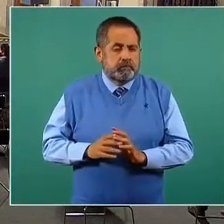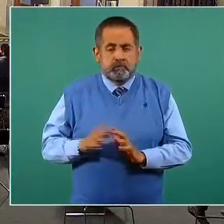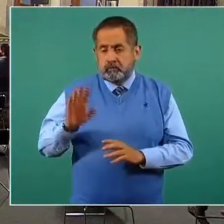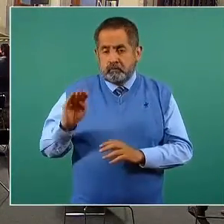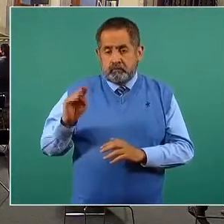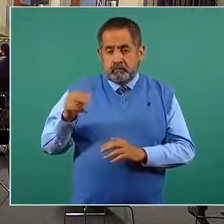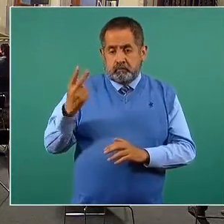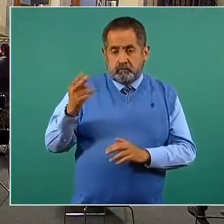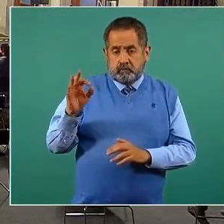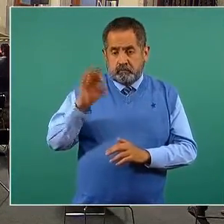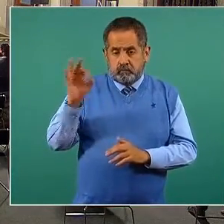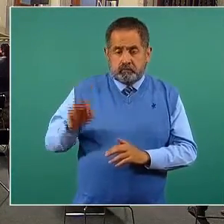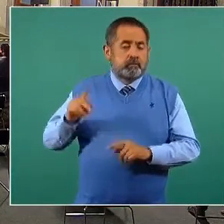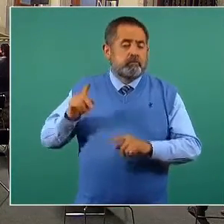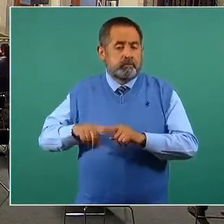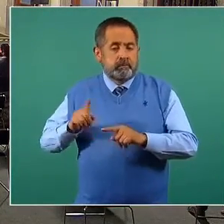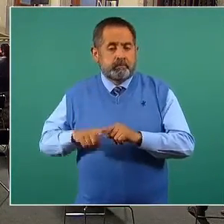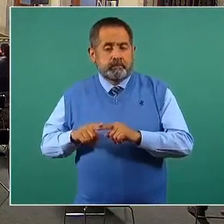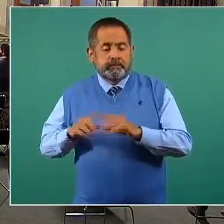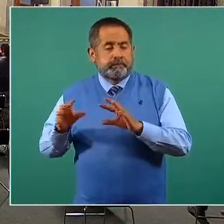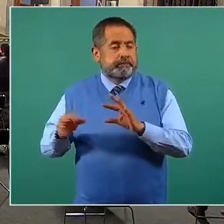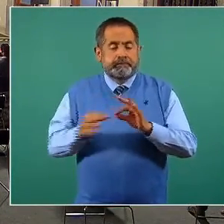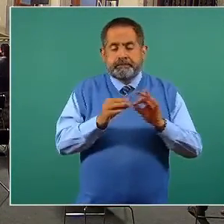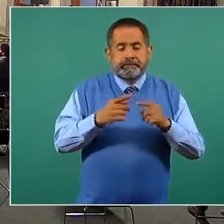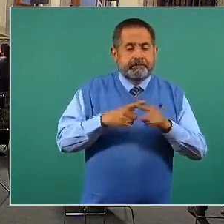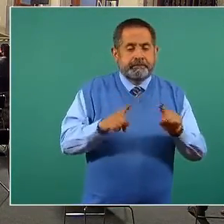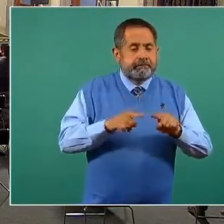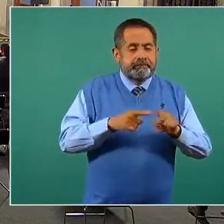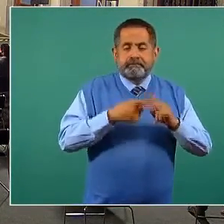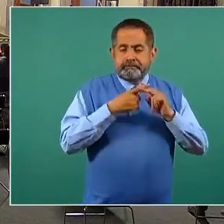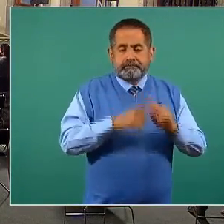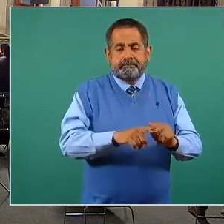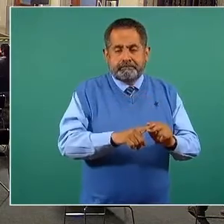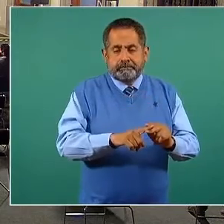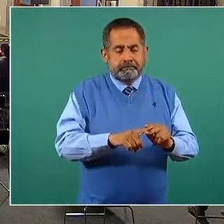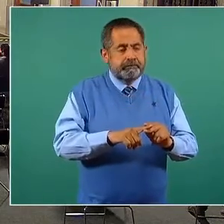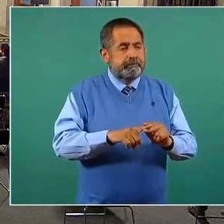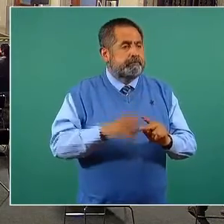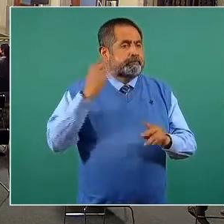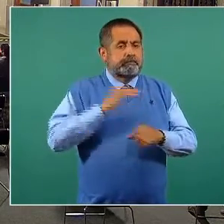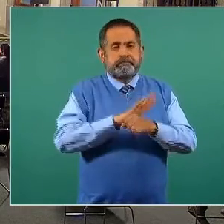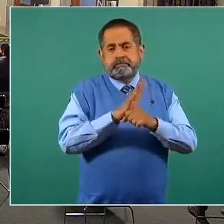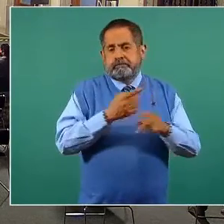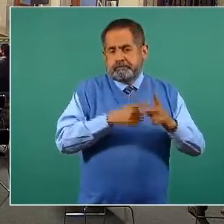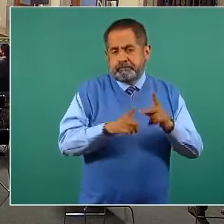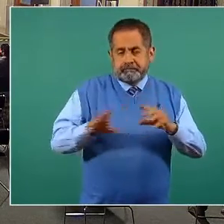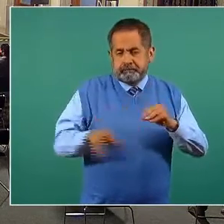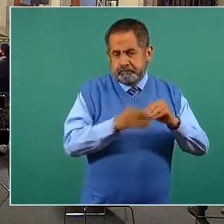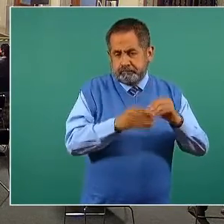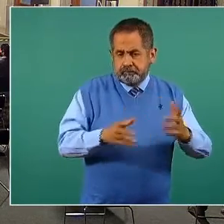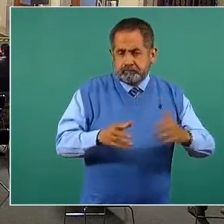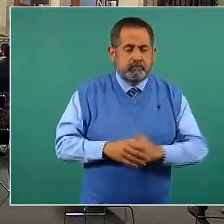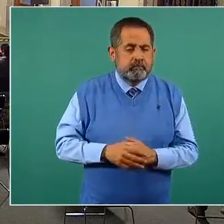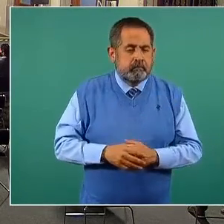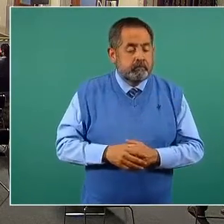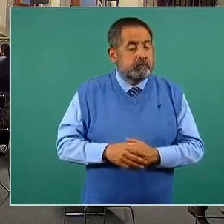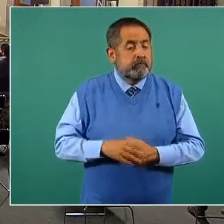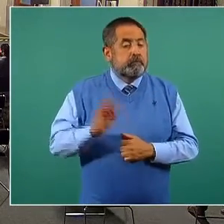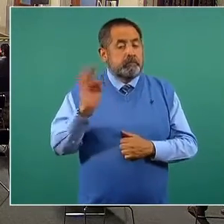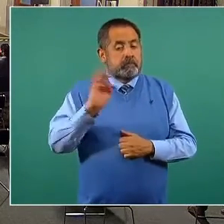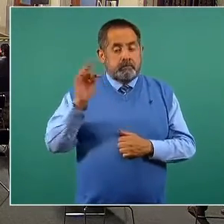92% están más bien distribuidas al inicio de la epidemia. Y vuelvo a recalcar, posiblemente